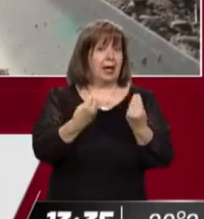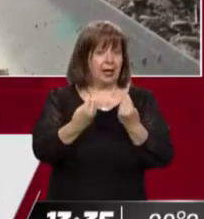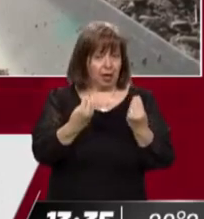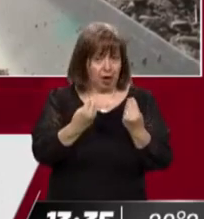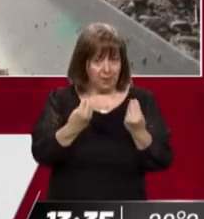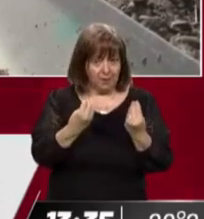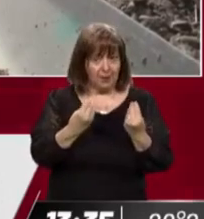la gente desocupada, ¿no?